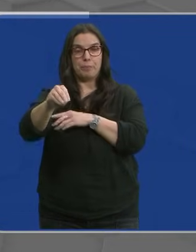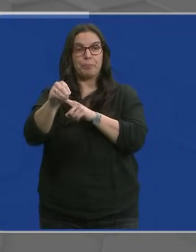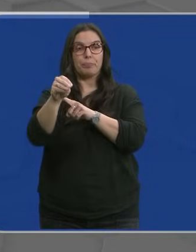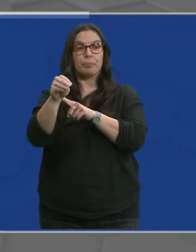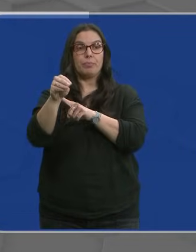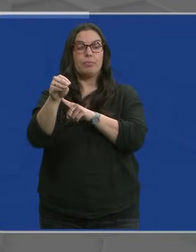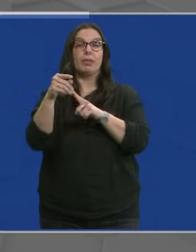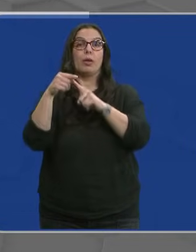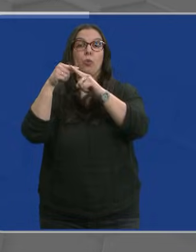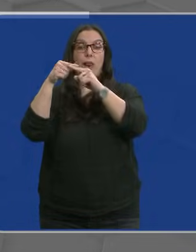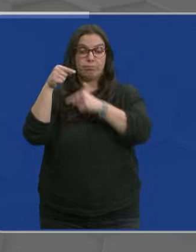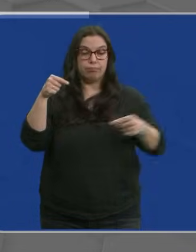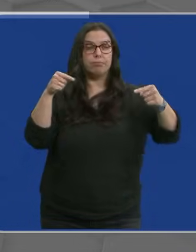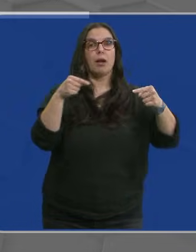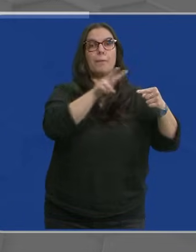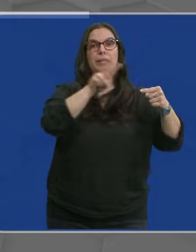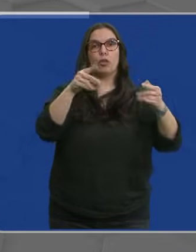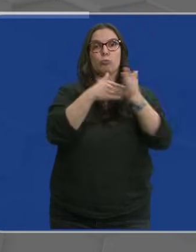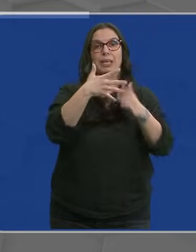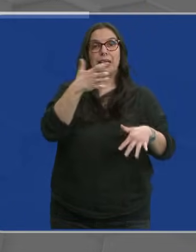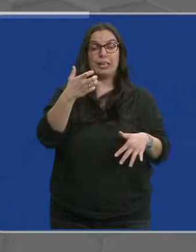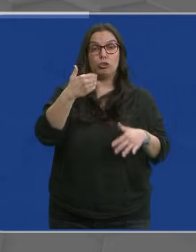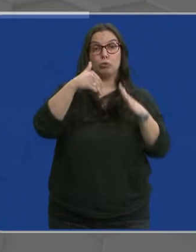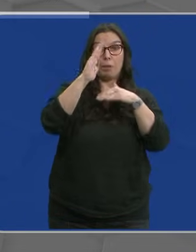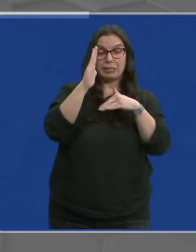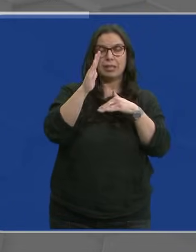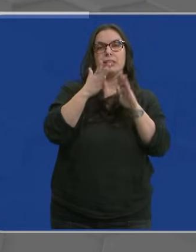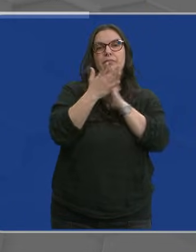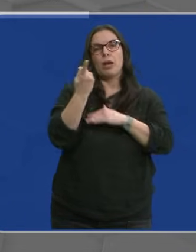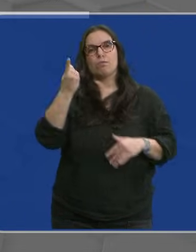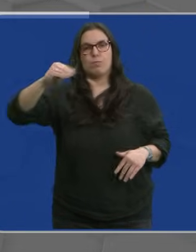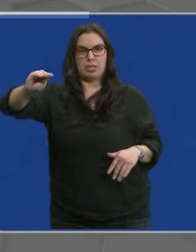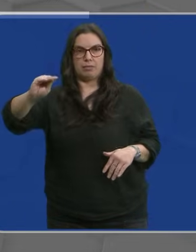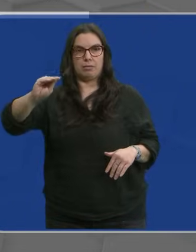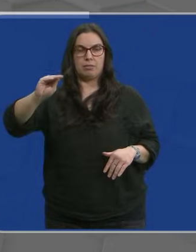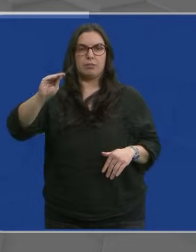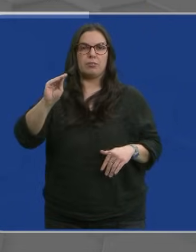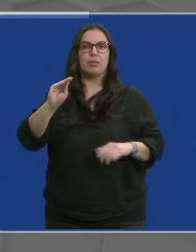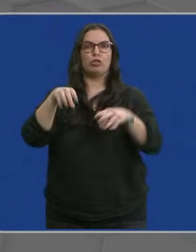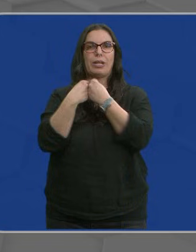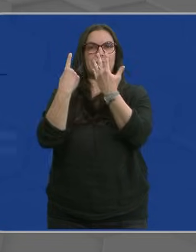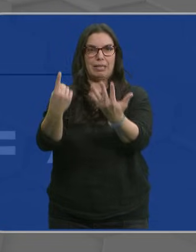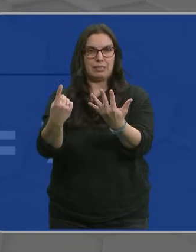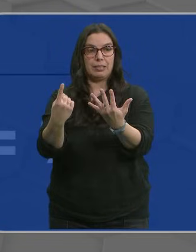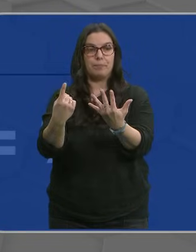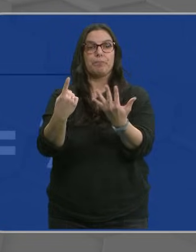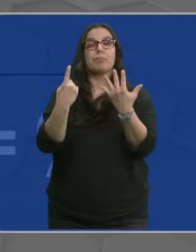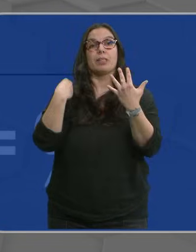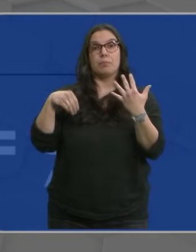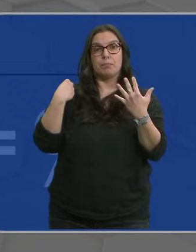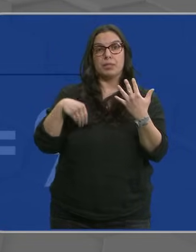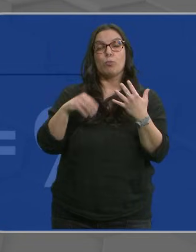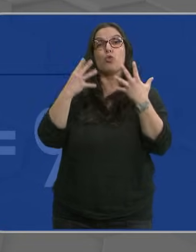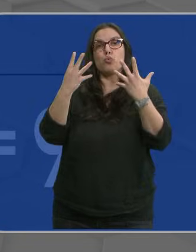resto es mayor a 22.500, añadiríamos otro procurador más a esa provincia y en total